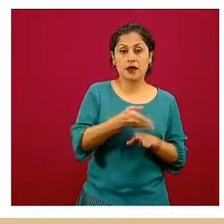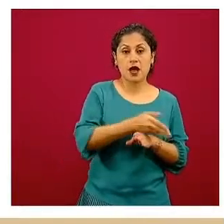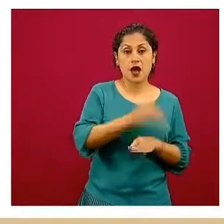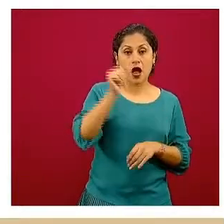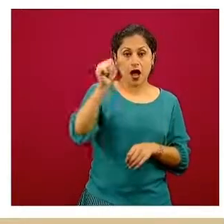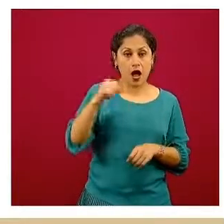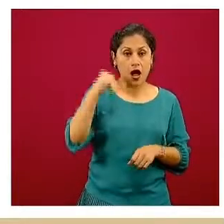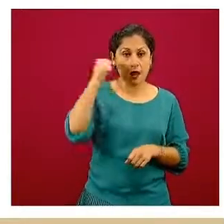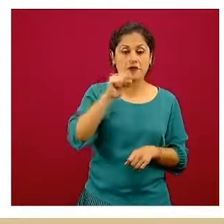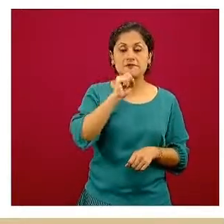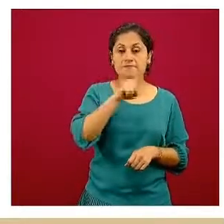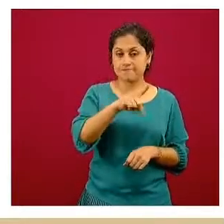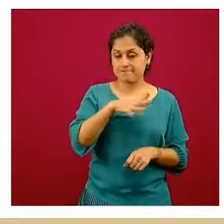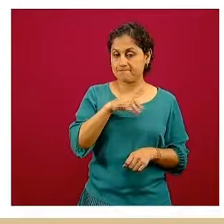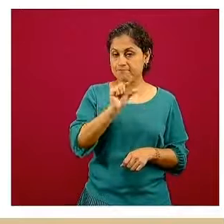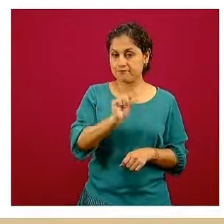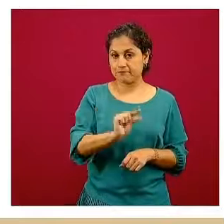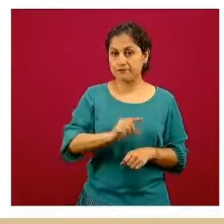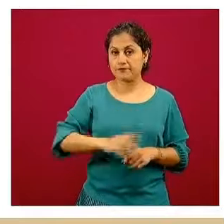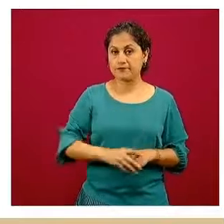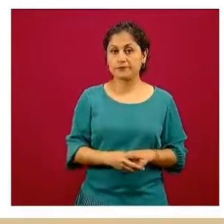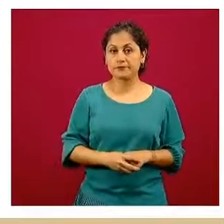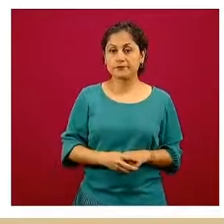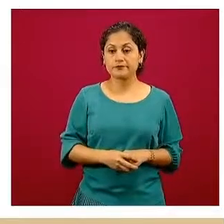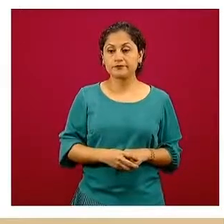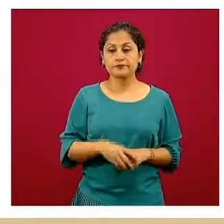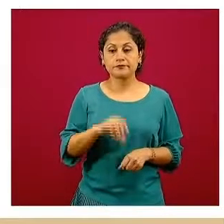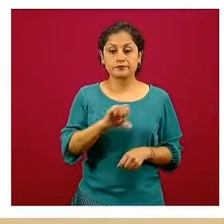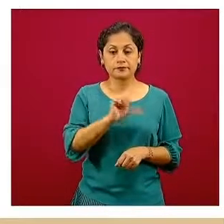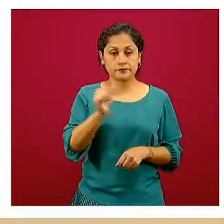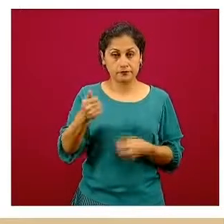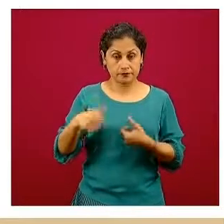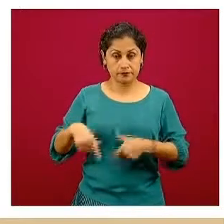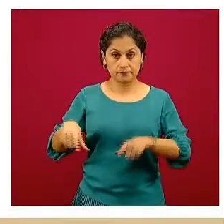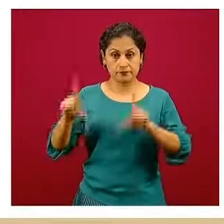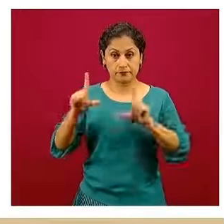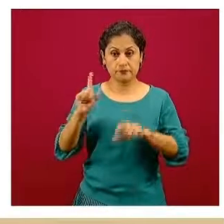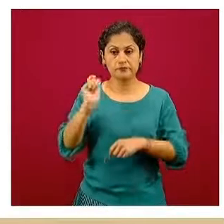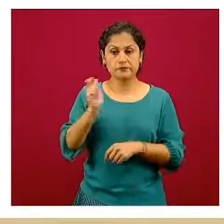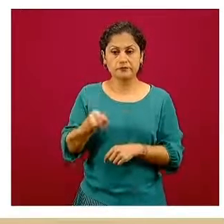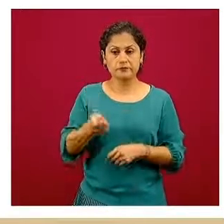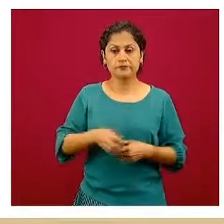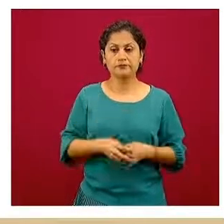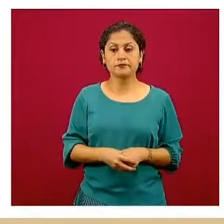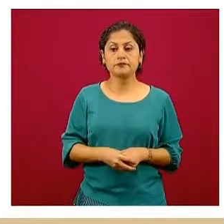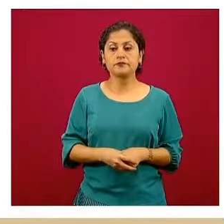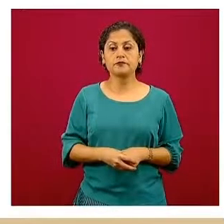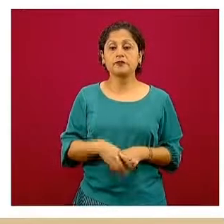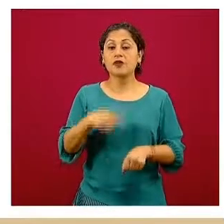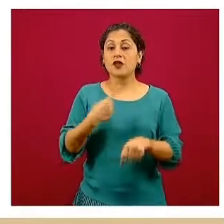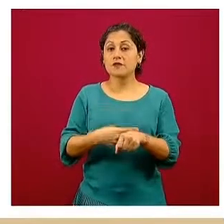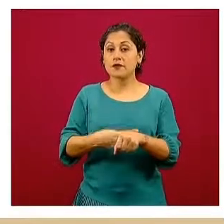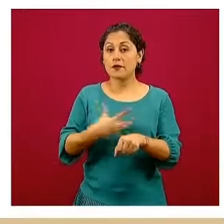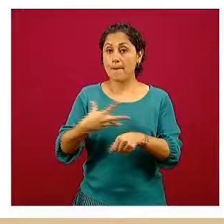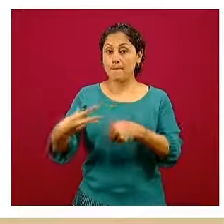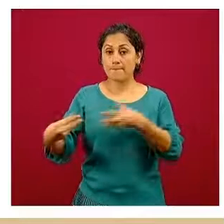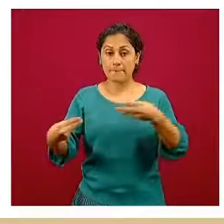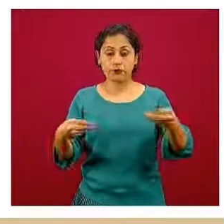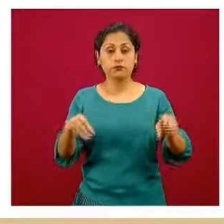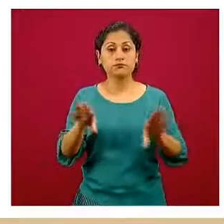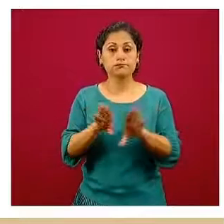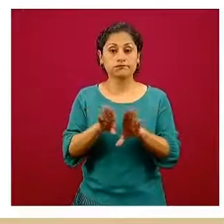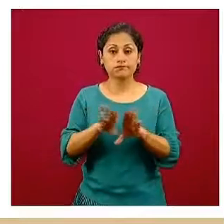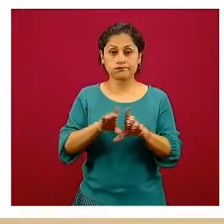abril. Veamos la siguiente diapositiva, es la curva epidémica, en este caso